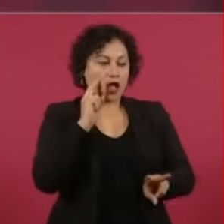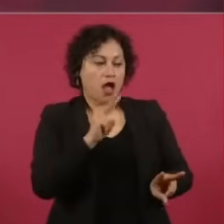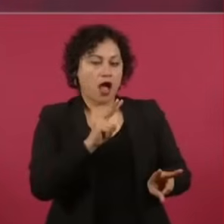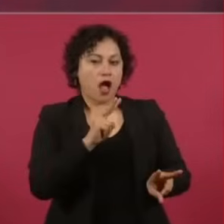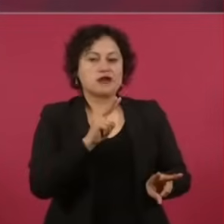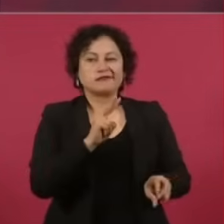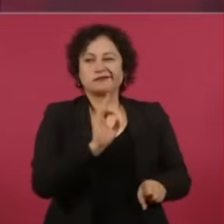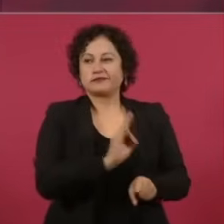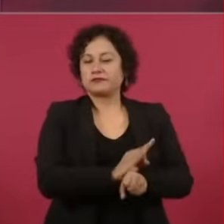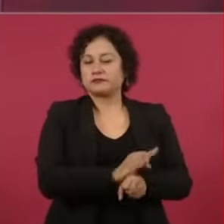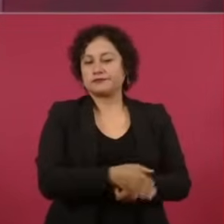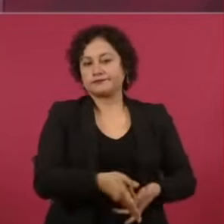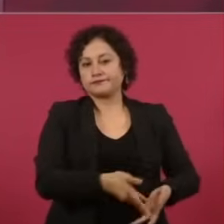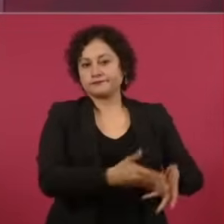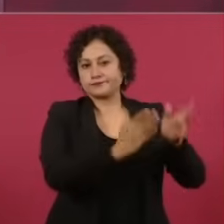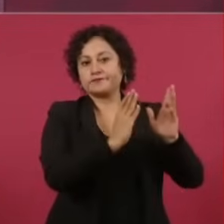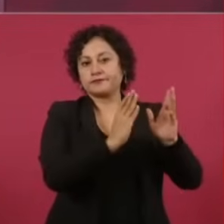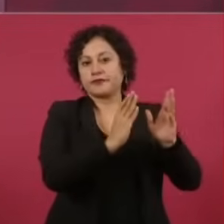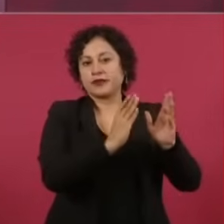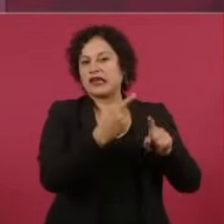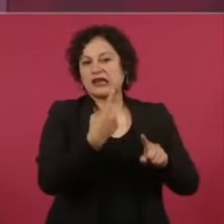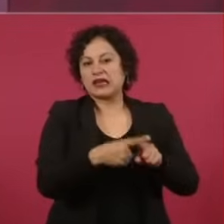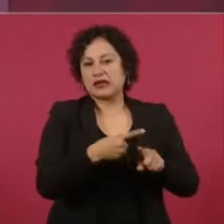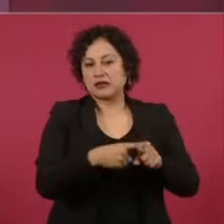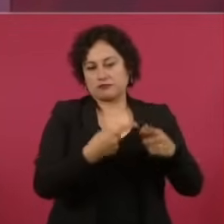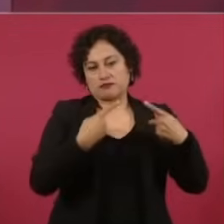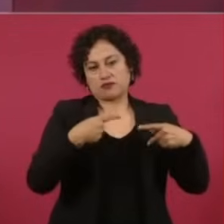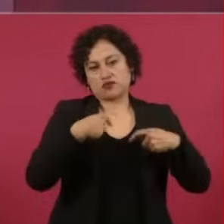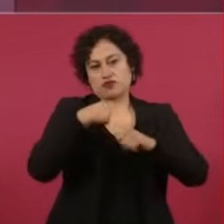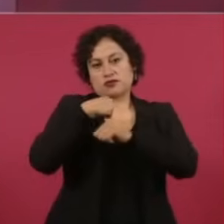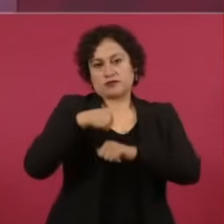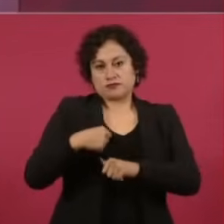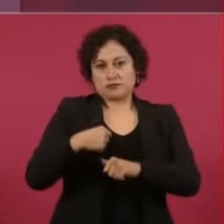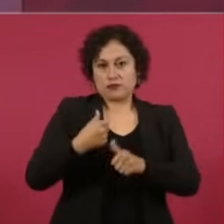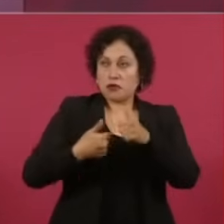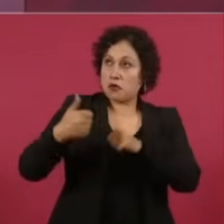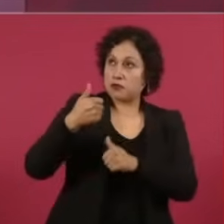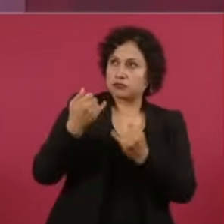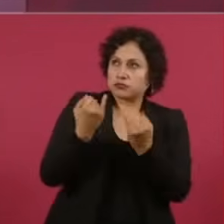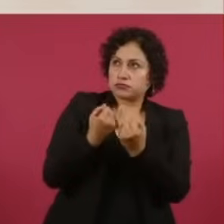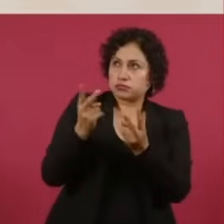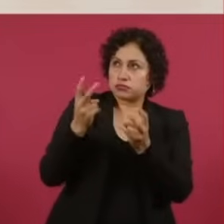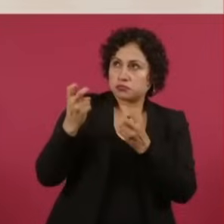también a los funcionarios y desde luego a los políticos.